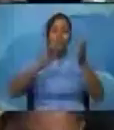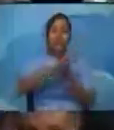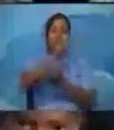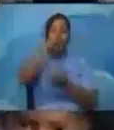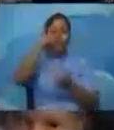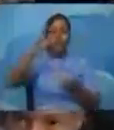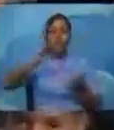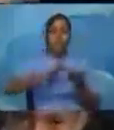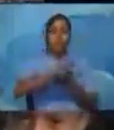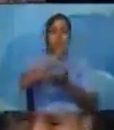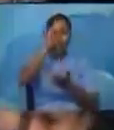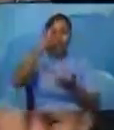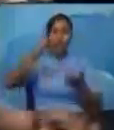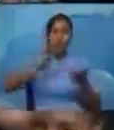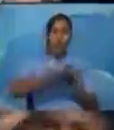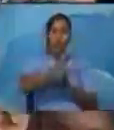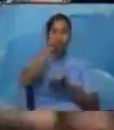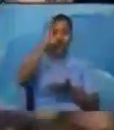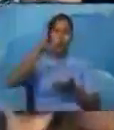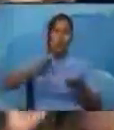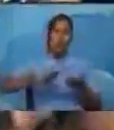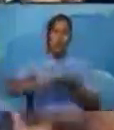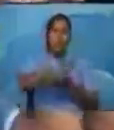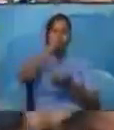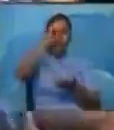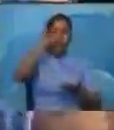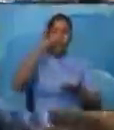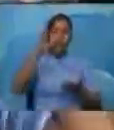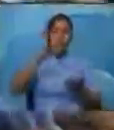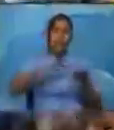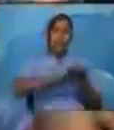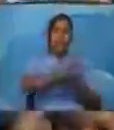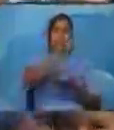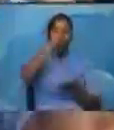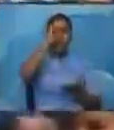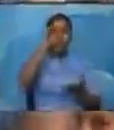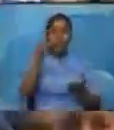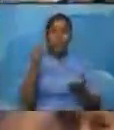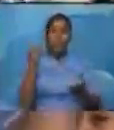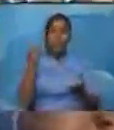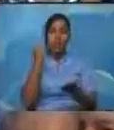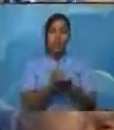gloria a Dios, gloria a Dios, gloria a Dios, gloria a Dios.